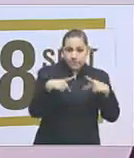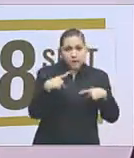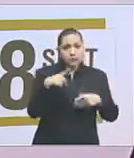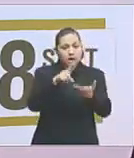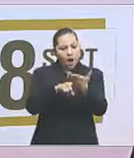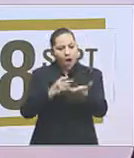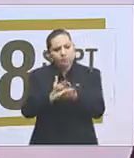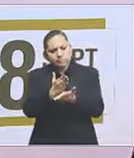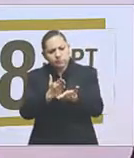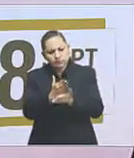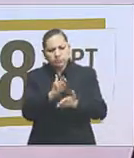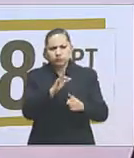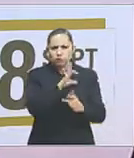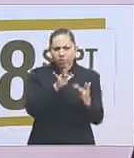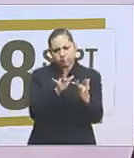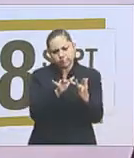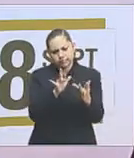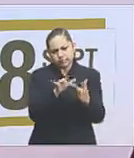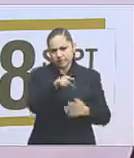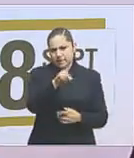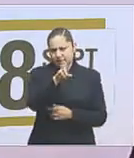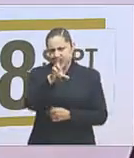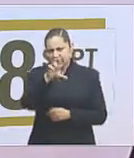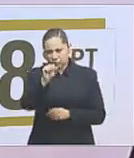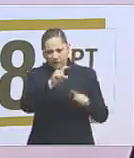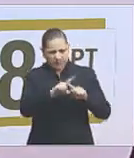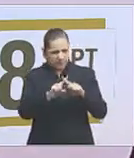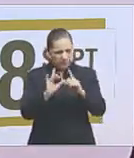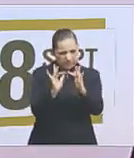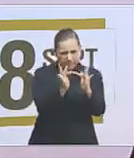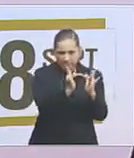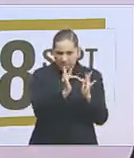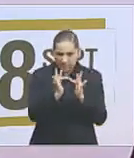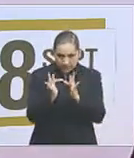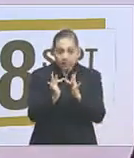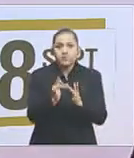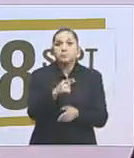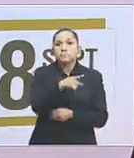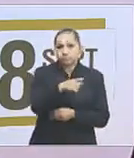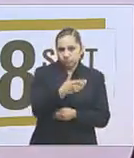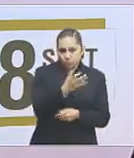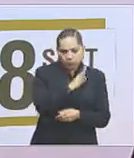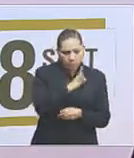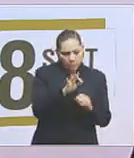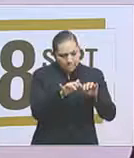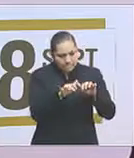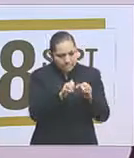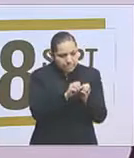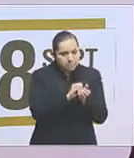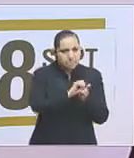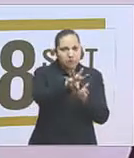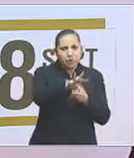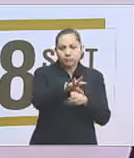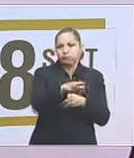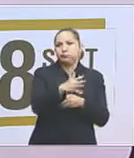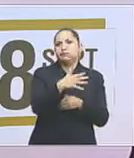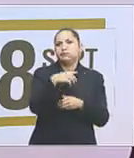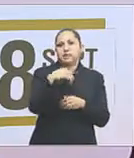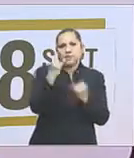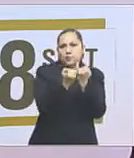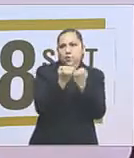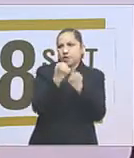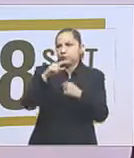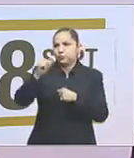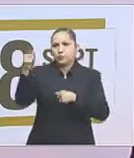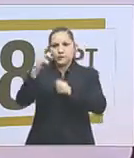puede ser tan poderoso como un comunicado de prensa de un país soberano y ustedes saben que allá en